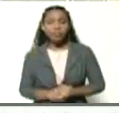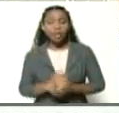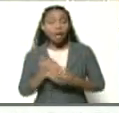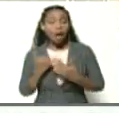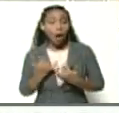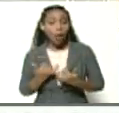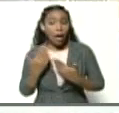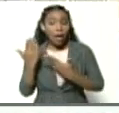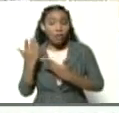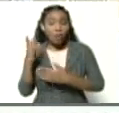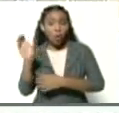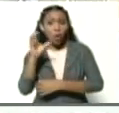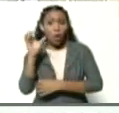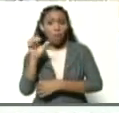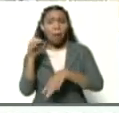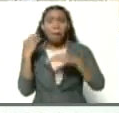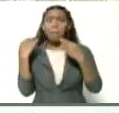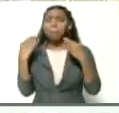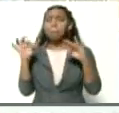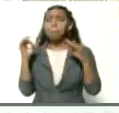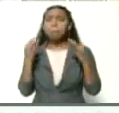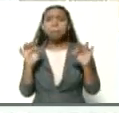Ahora eso en Colombia lo han normalizado.